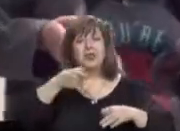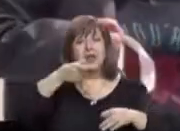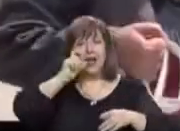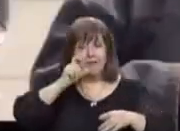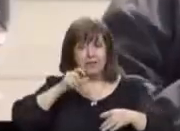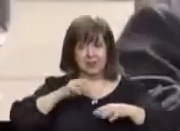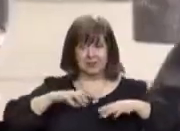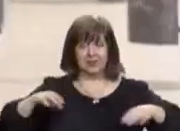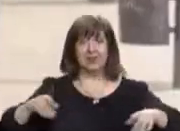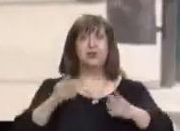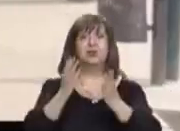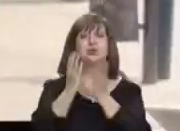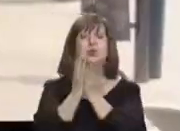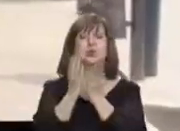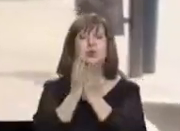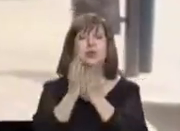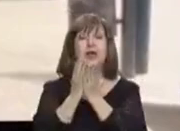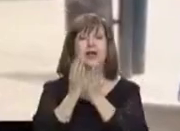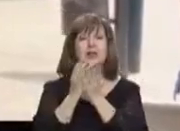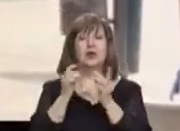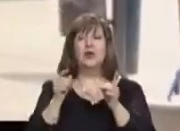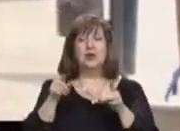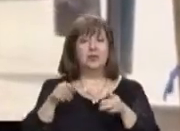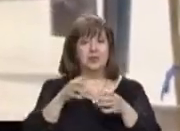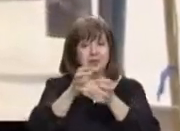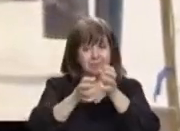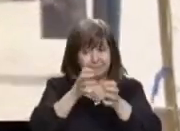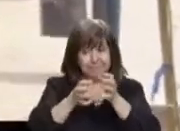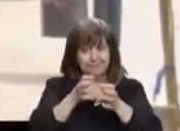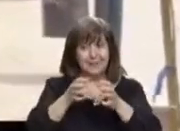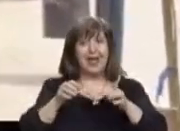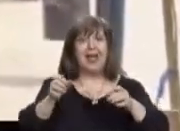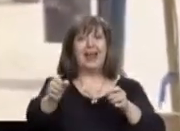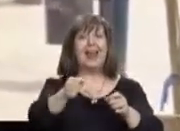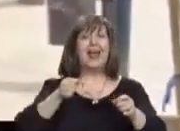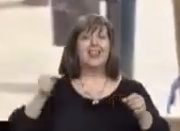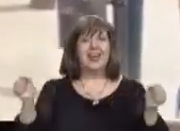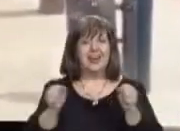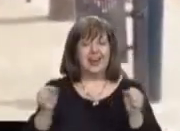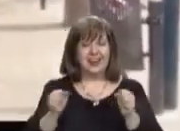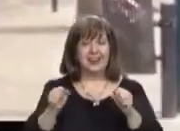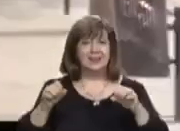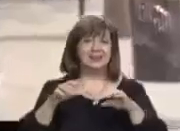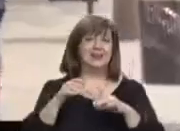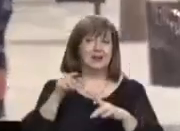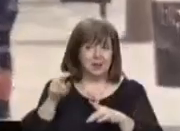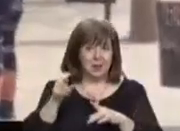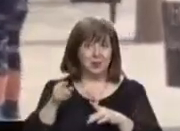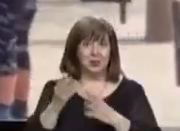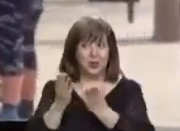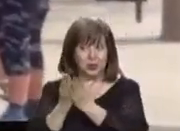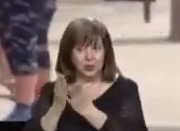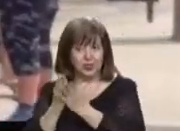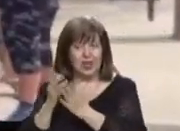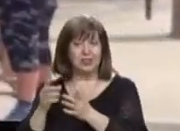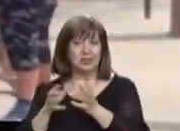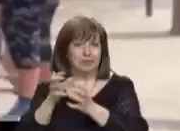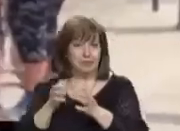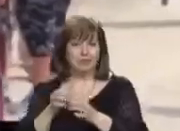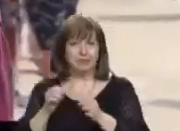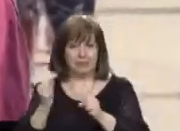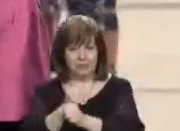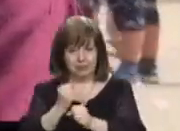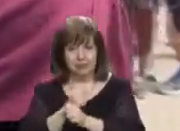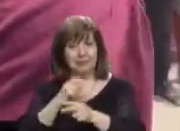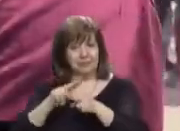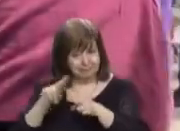en un curso de refrigeración, así que bueno, vamos a ver qué pasa. ¿Y ese rato al que haces referencia, de cuántas horas es?